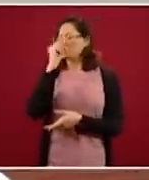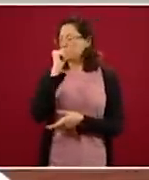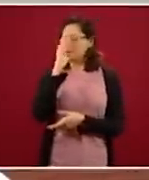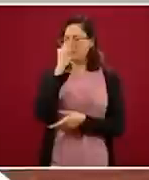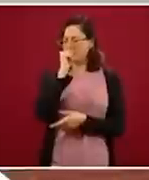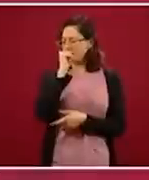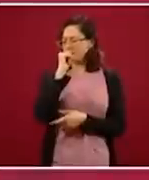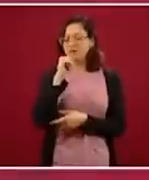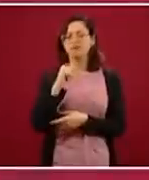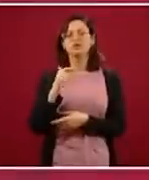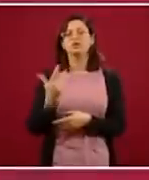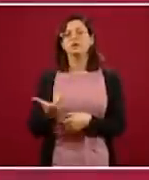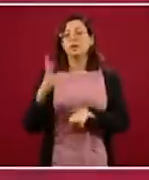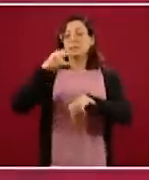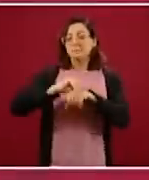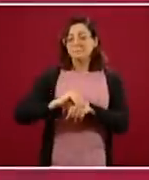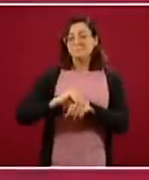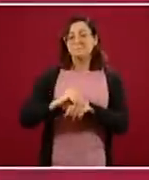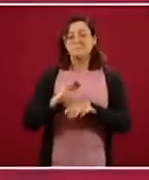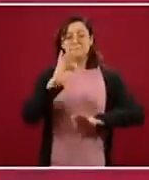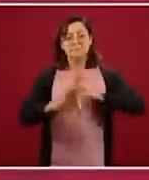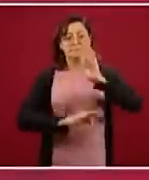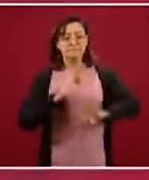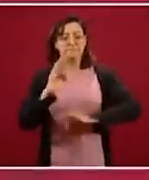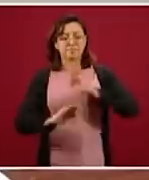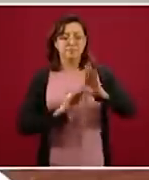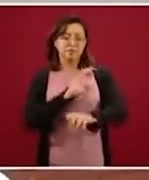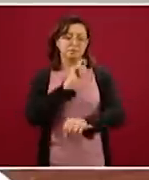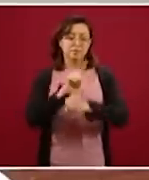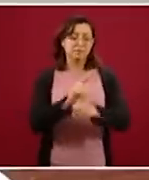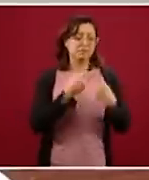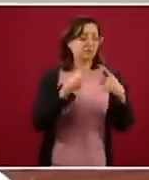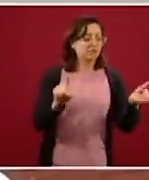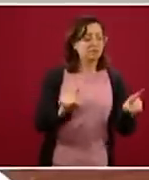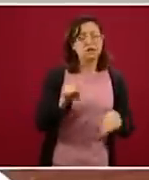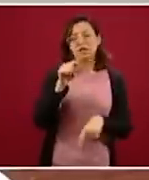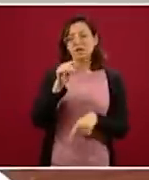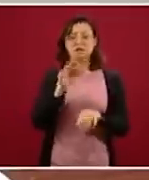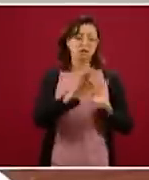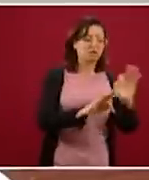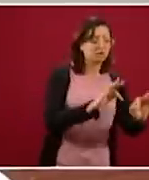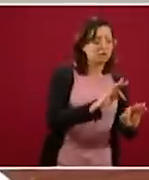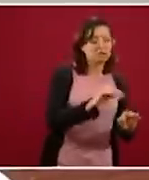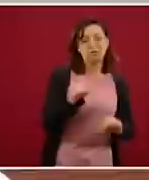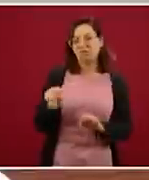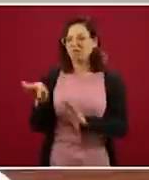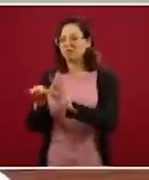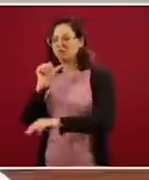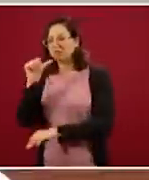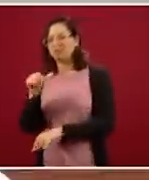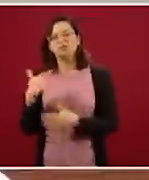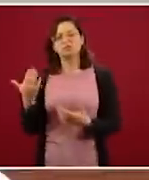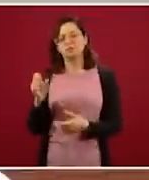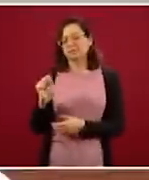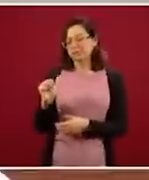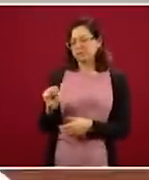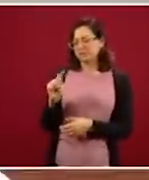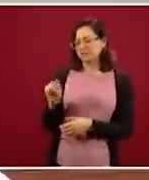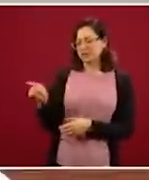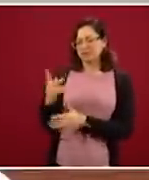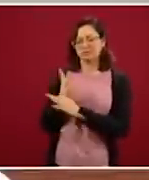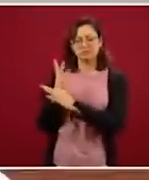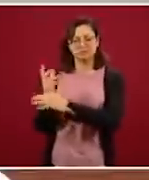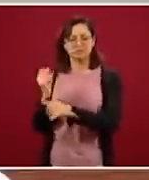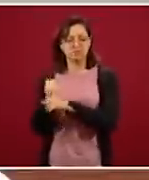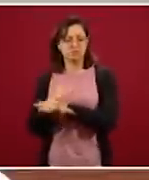política que permita tener tratos diferenciados entre un grupo y otro. El Servicio de Administración Tributaria nos envió una